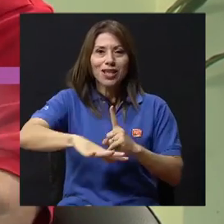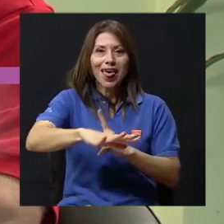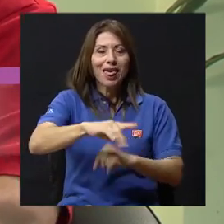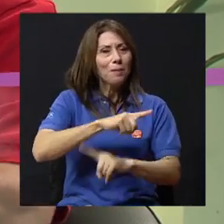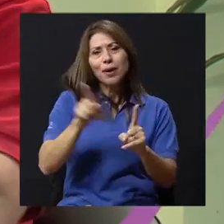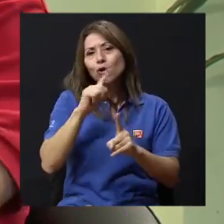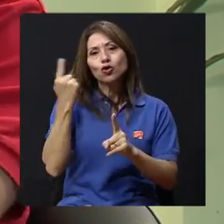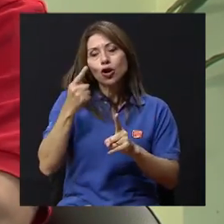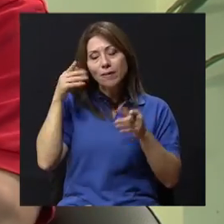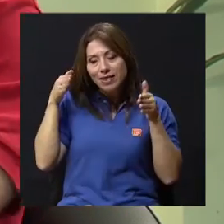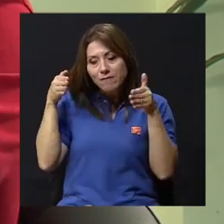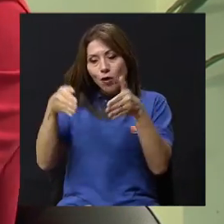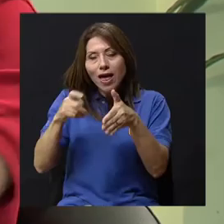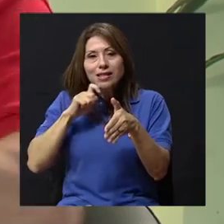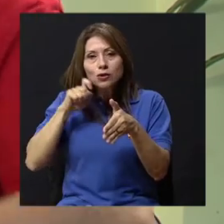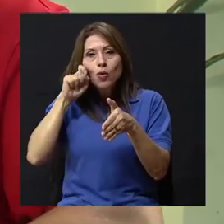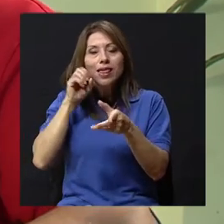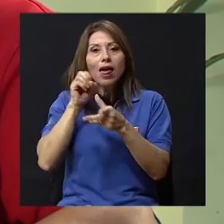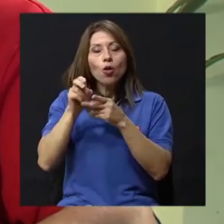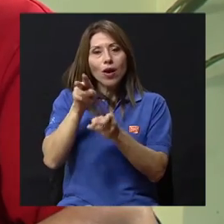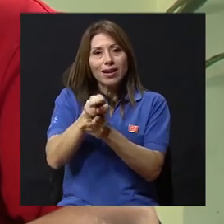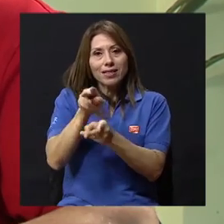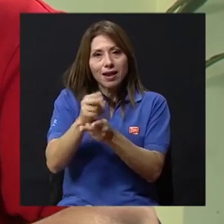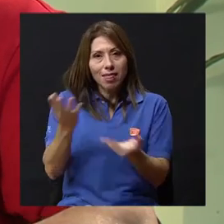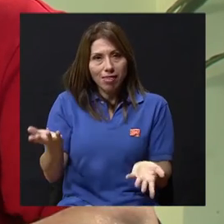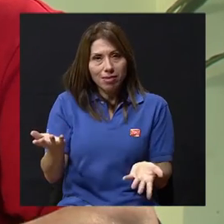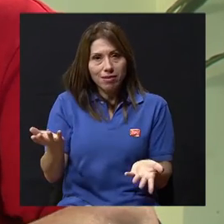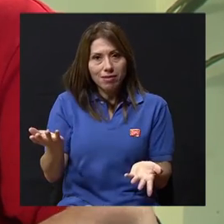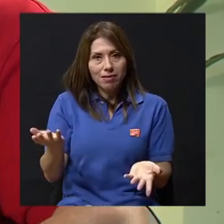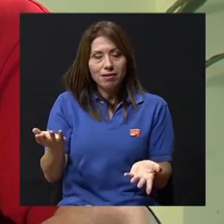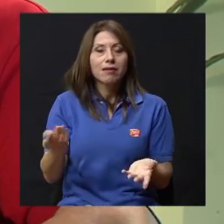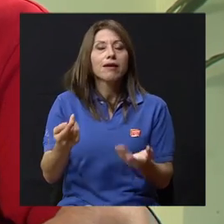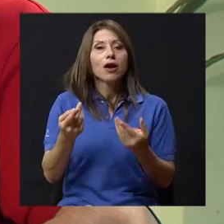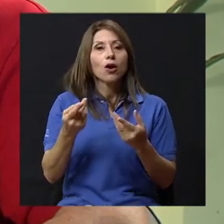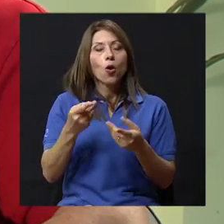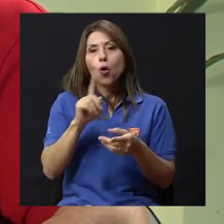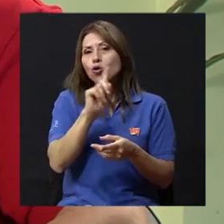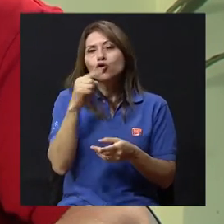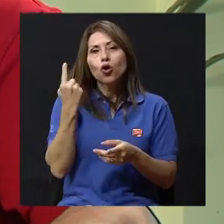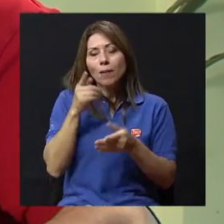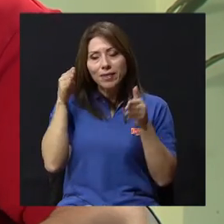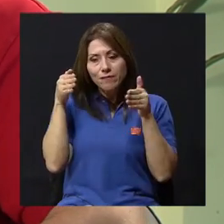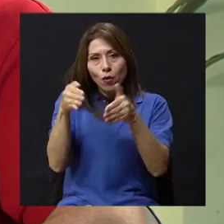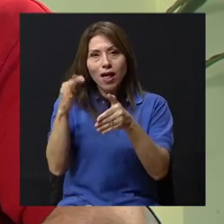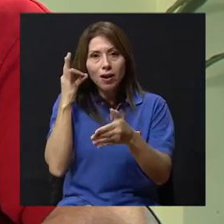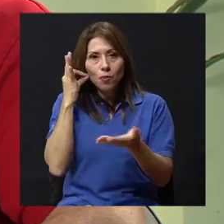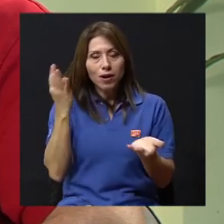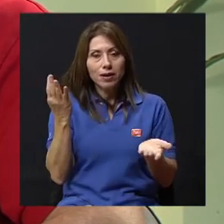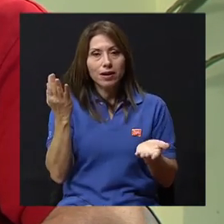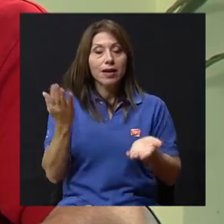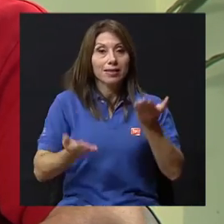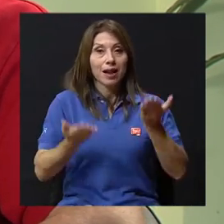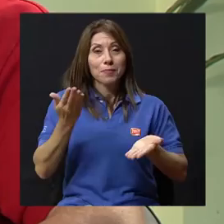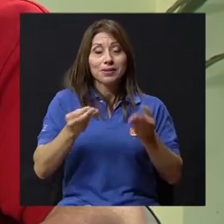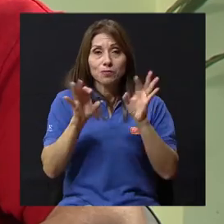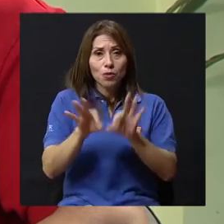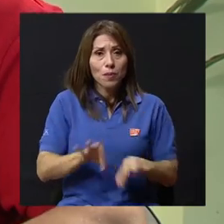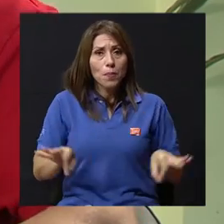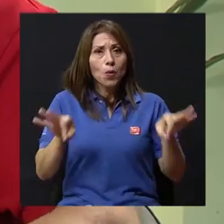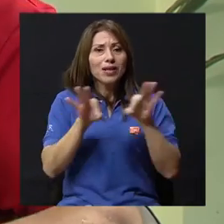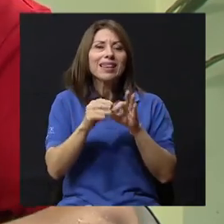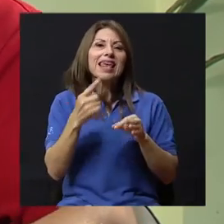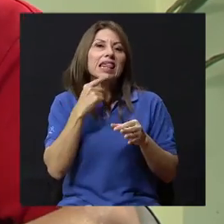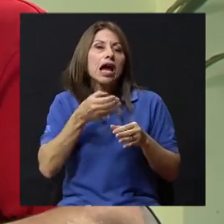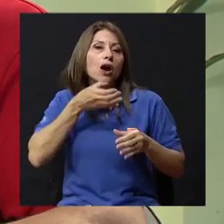en la genitalidad, la sexualidad y hacia la mujer. Tal vez entonces, pues yo creo que sería muy importante